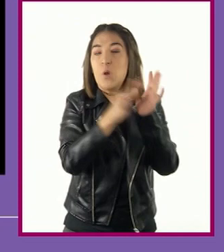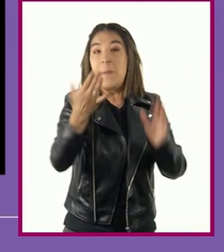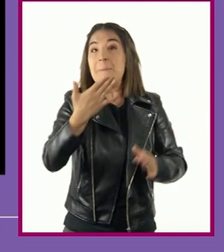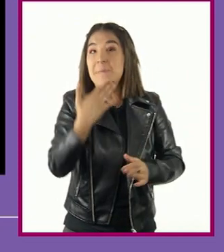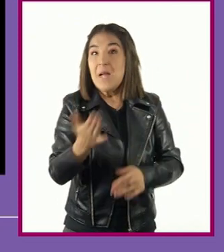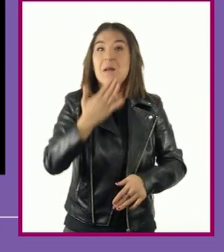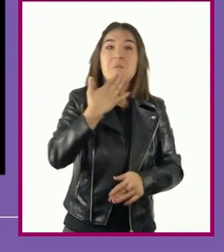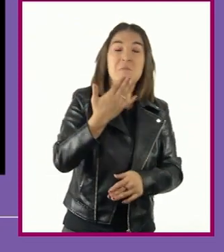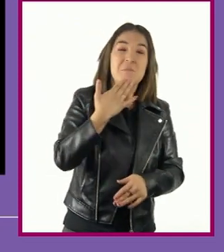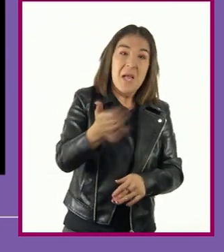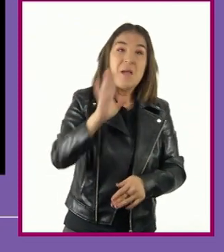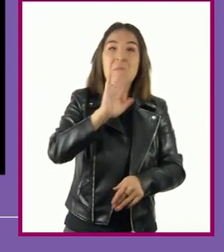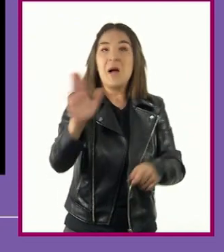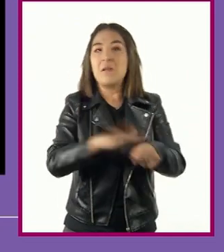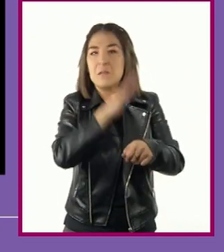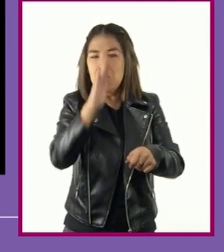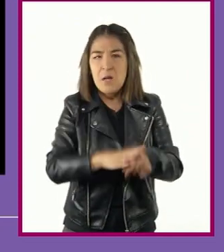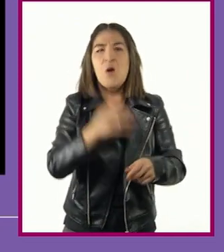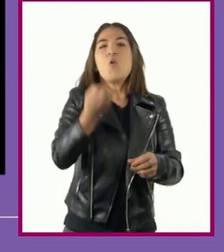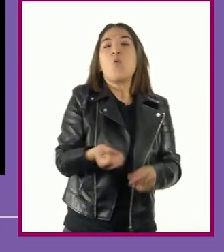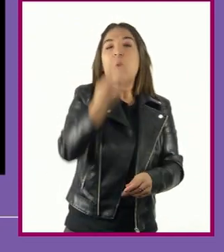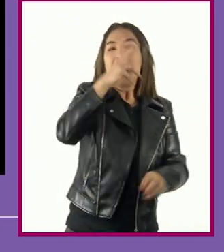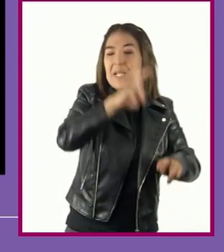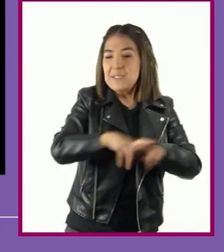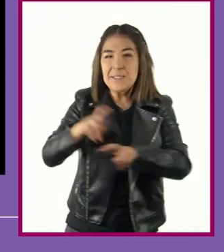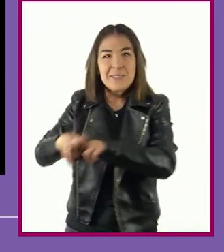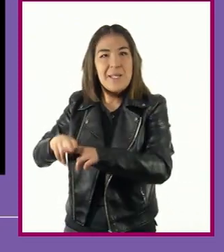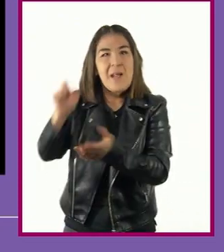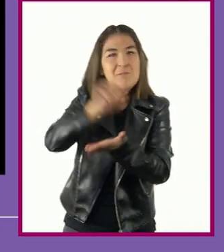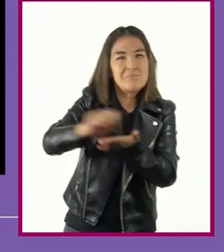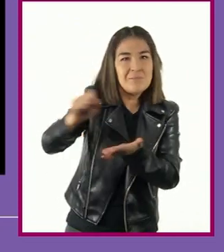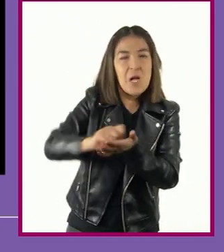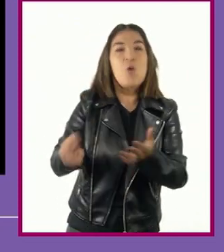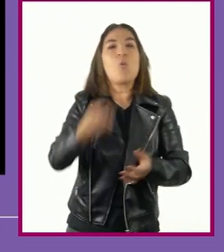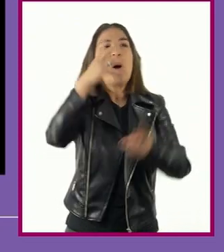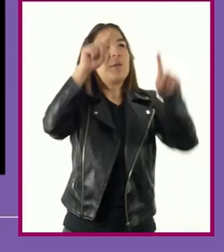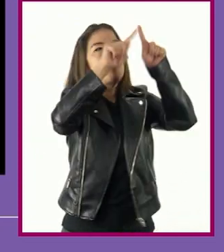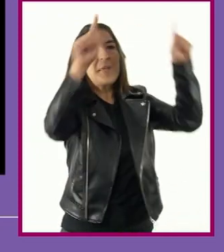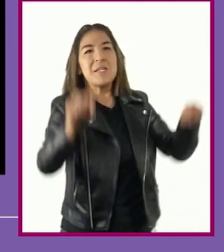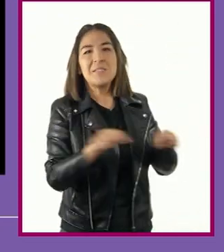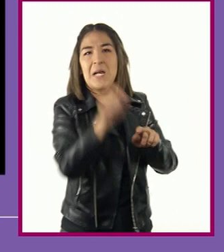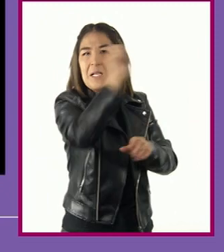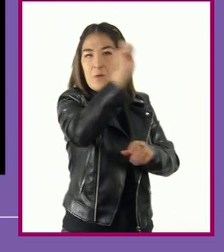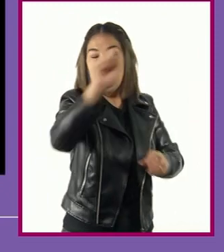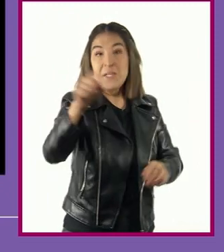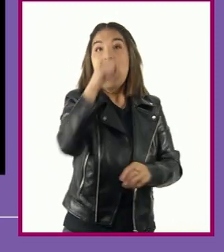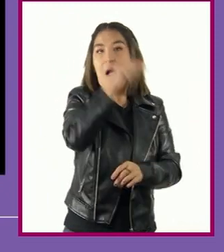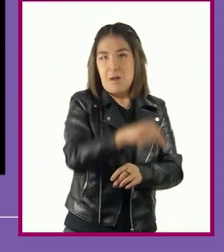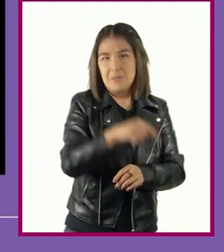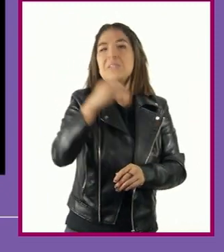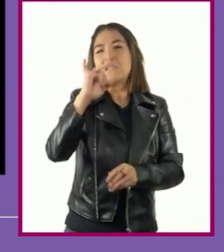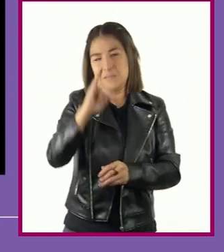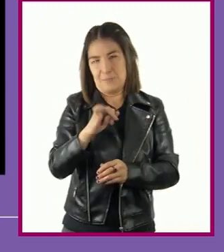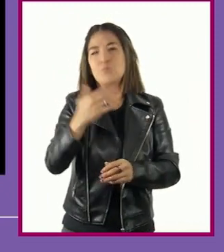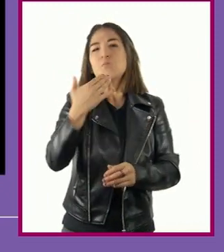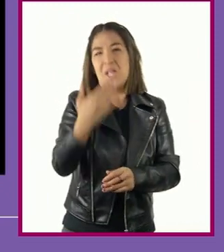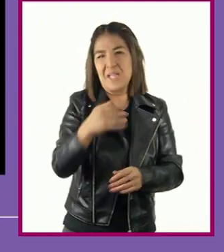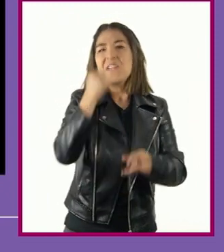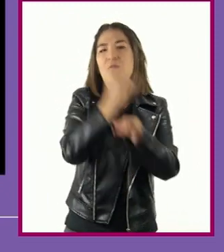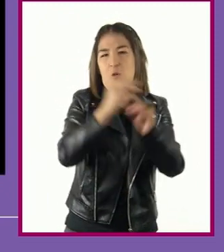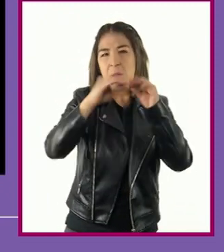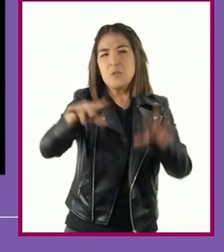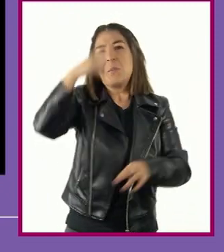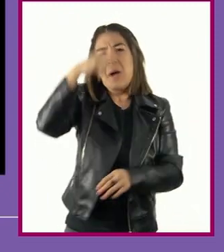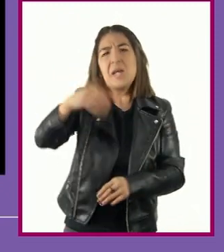cuesta el mantenimiento, etc. Son datos que sirven para conocer si la escuela gasta